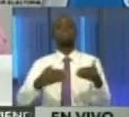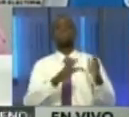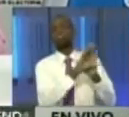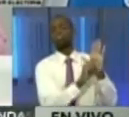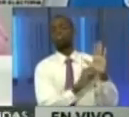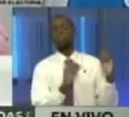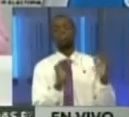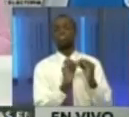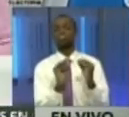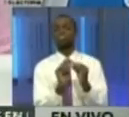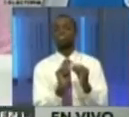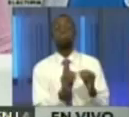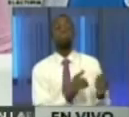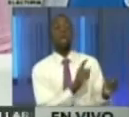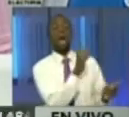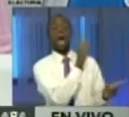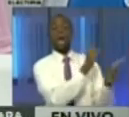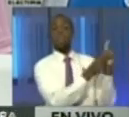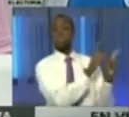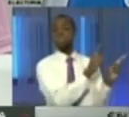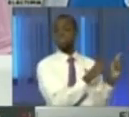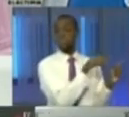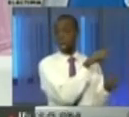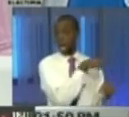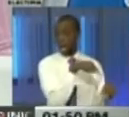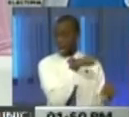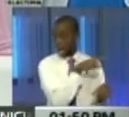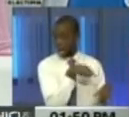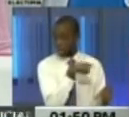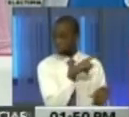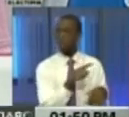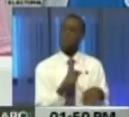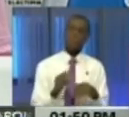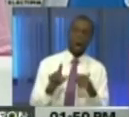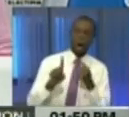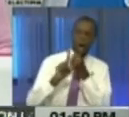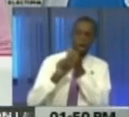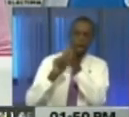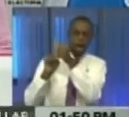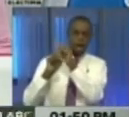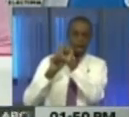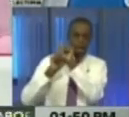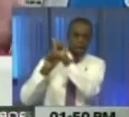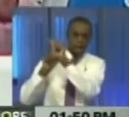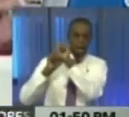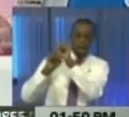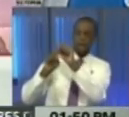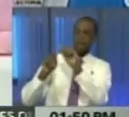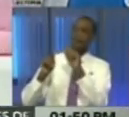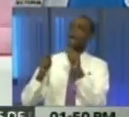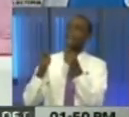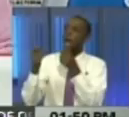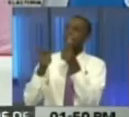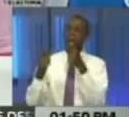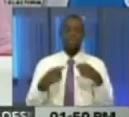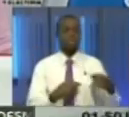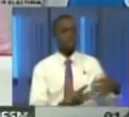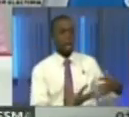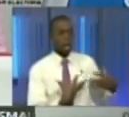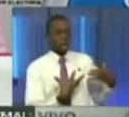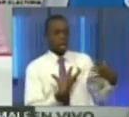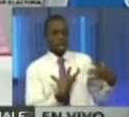Pierden su tiempo quienes creen que por vía de la presión política mellarán la